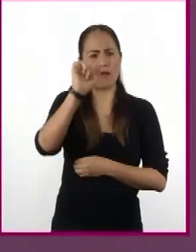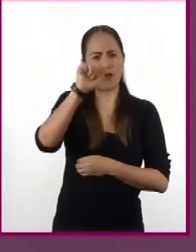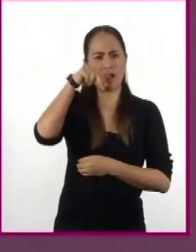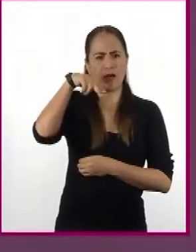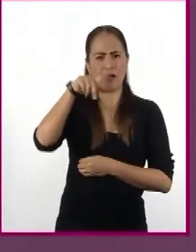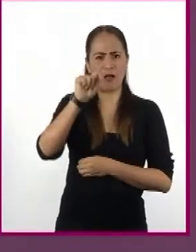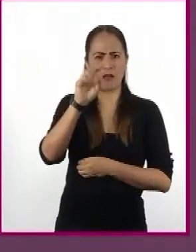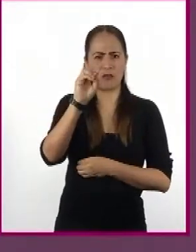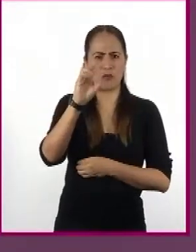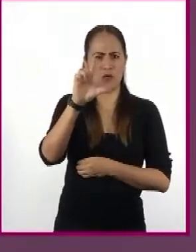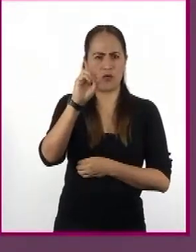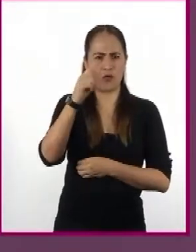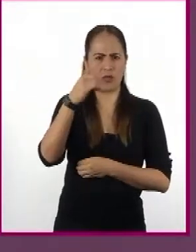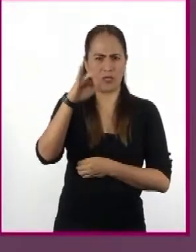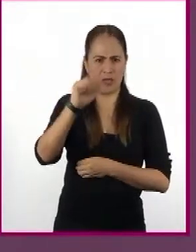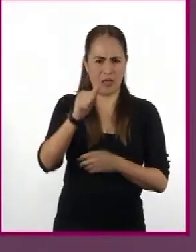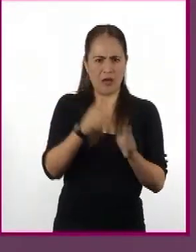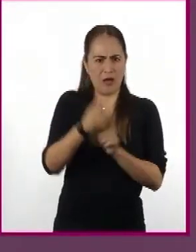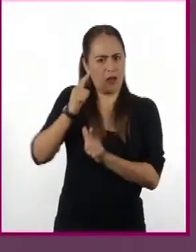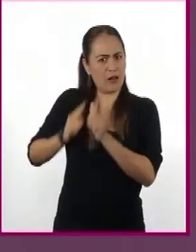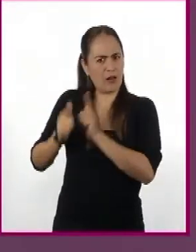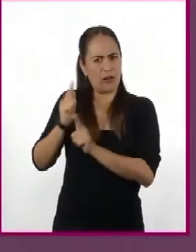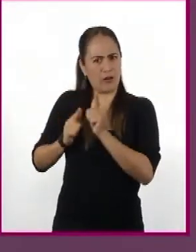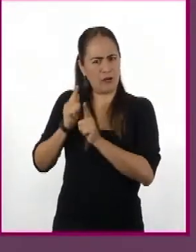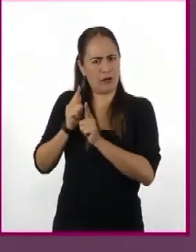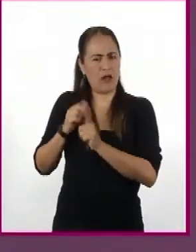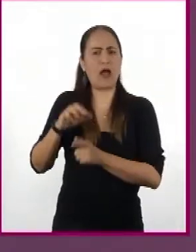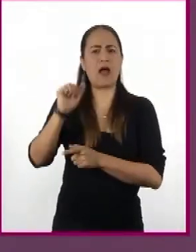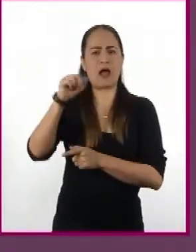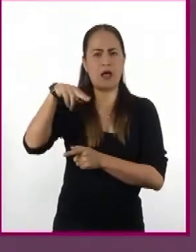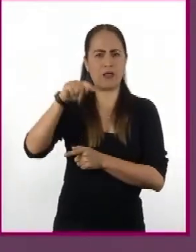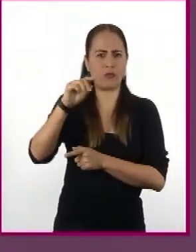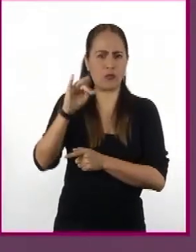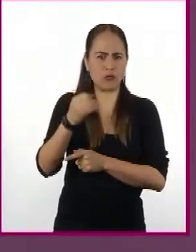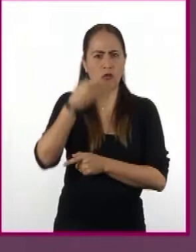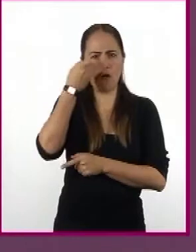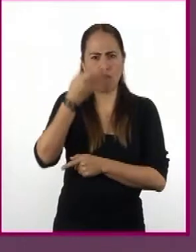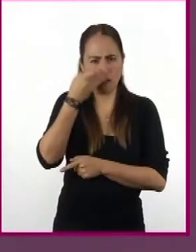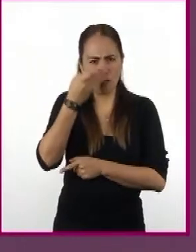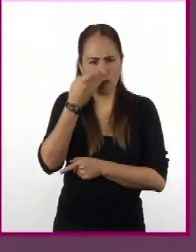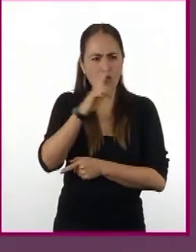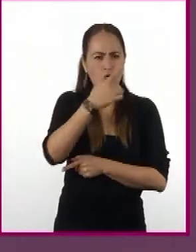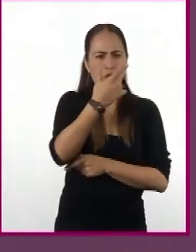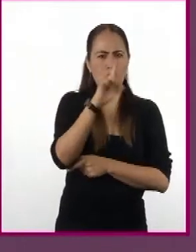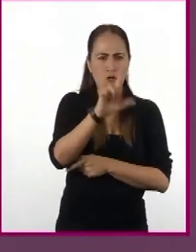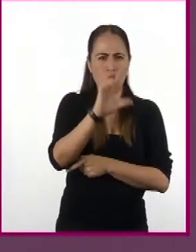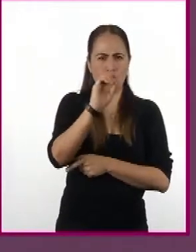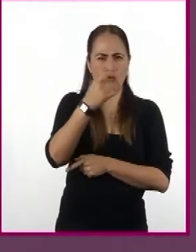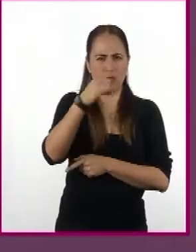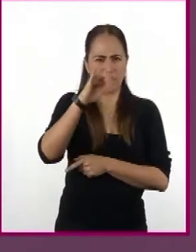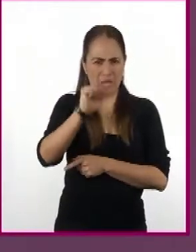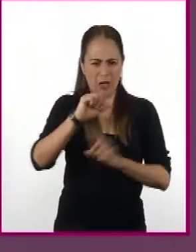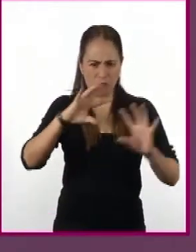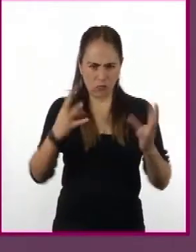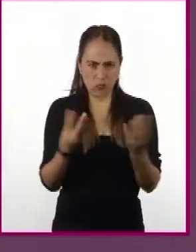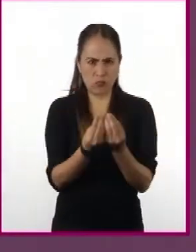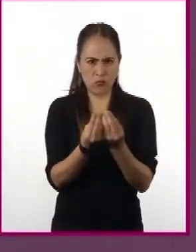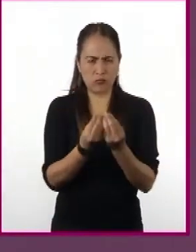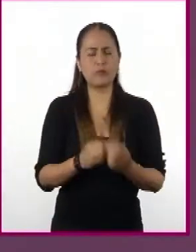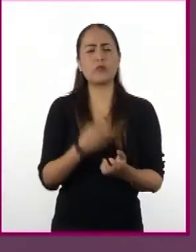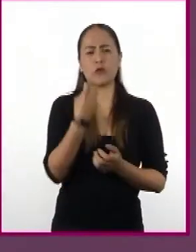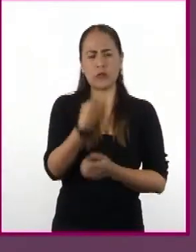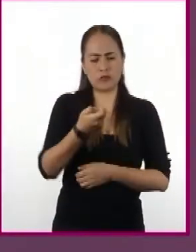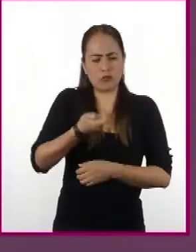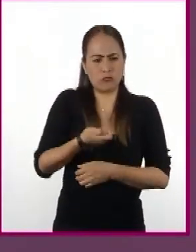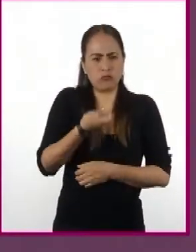antología proviene del griego antos, que significa flor, y logía, colección. Por lo mismo, también recibe el nombre